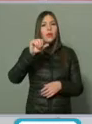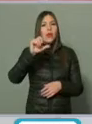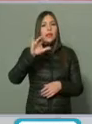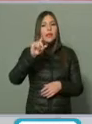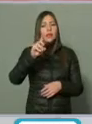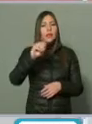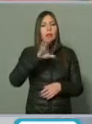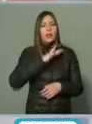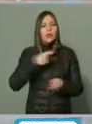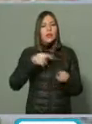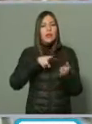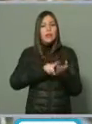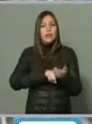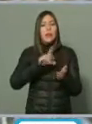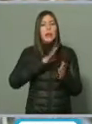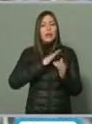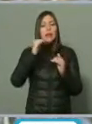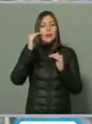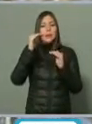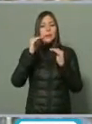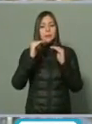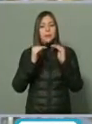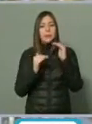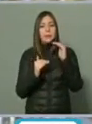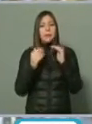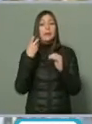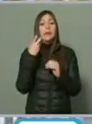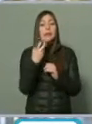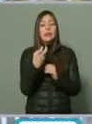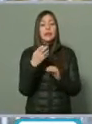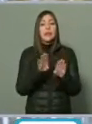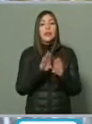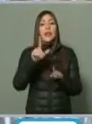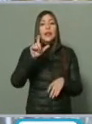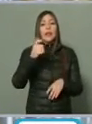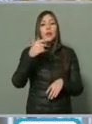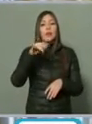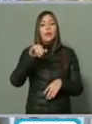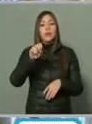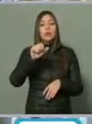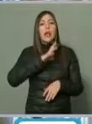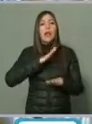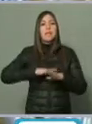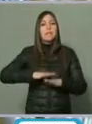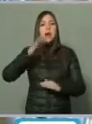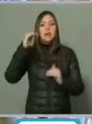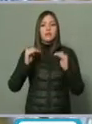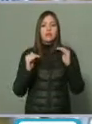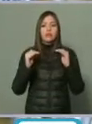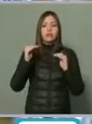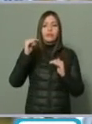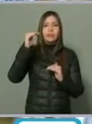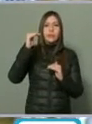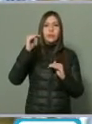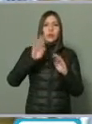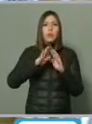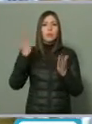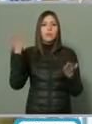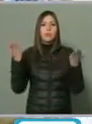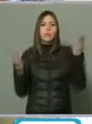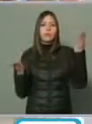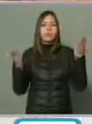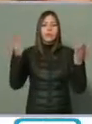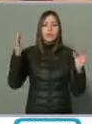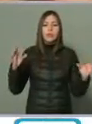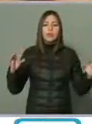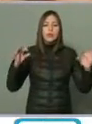algunos aminoácidos que están disminuidos y justamente en las leguminosas están en mayor proporción. Y viceversa, los que están en